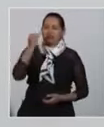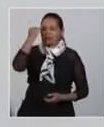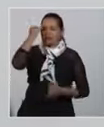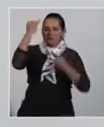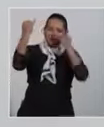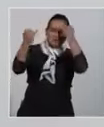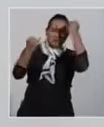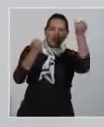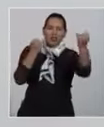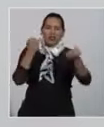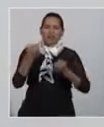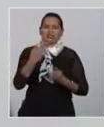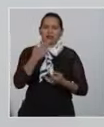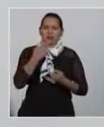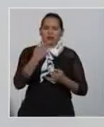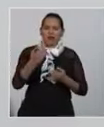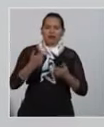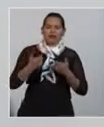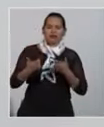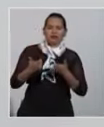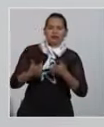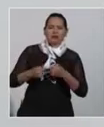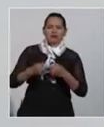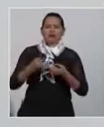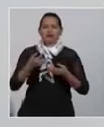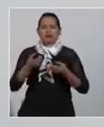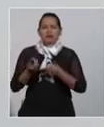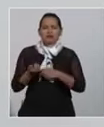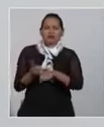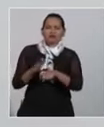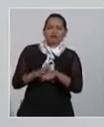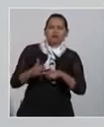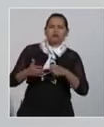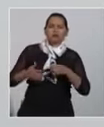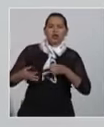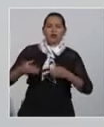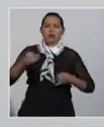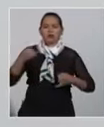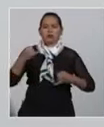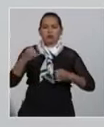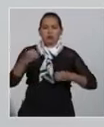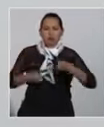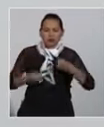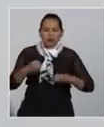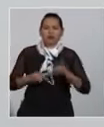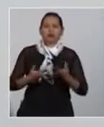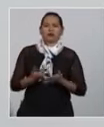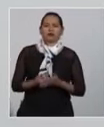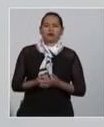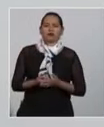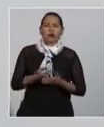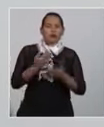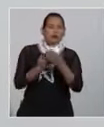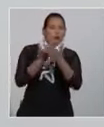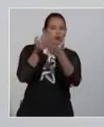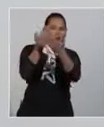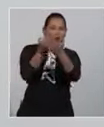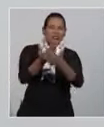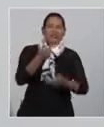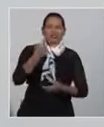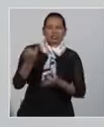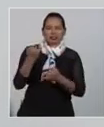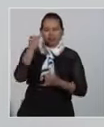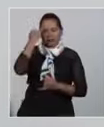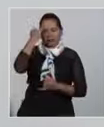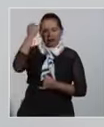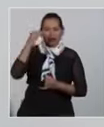técnico, financiero y jurídico, propuestas en beneficio de todos los poblanos. Amigas y amigos, yo los invito